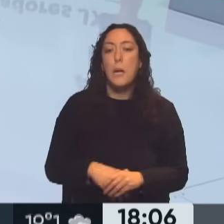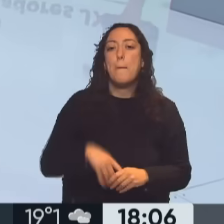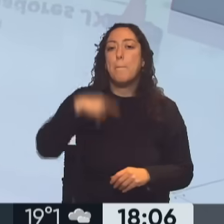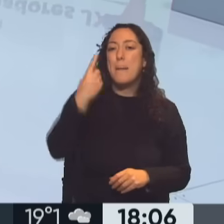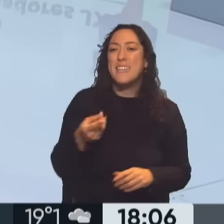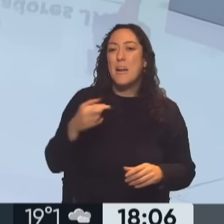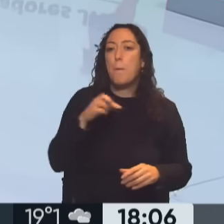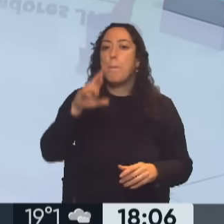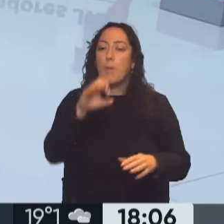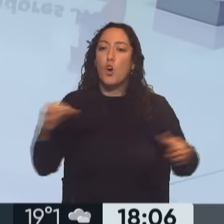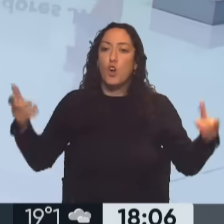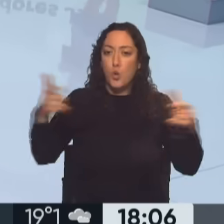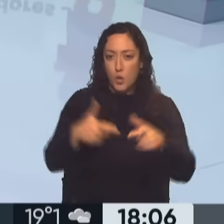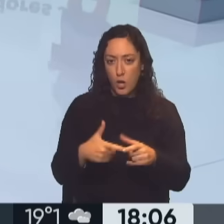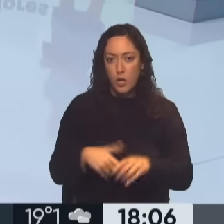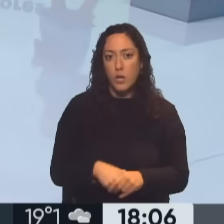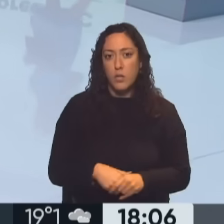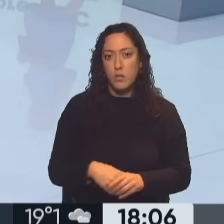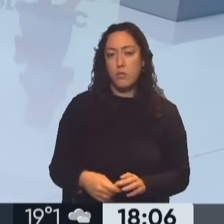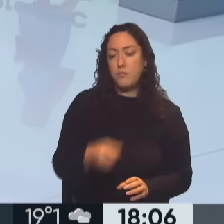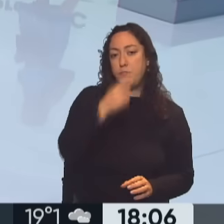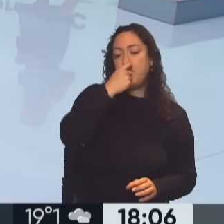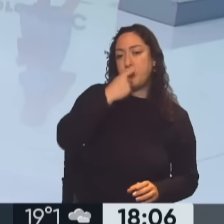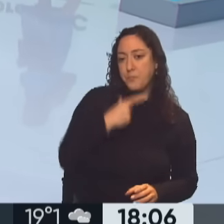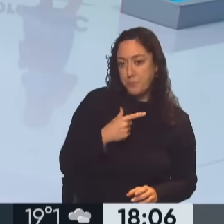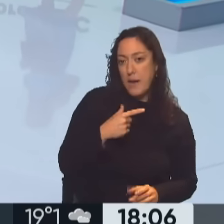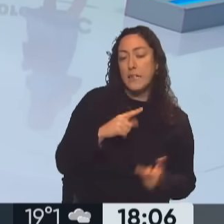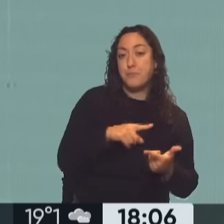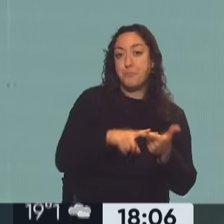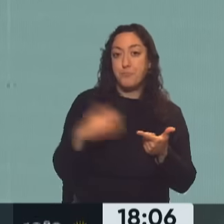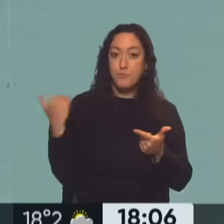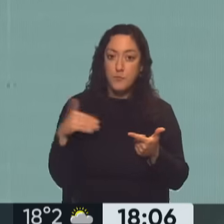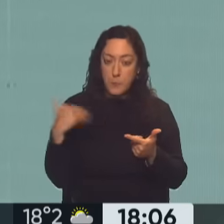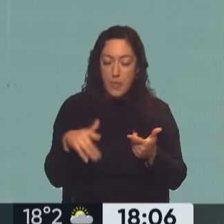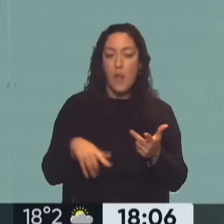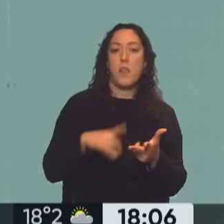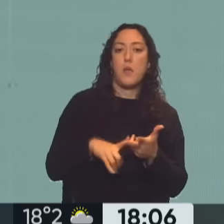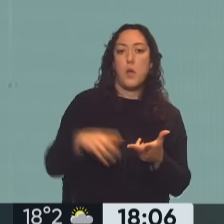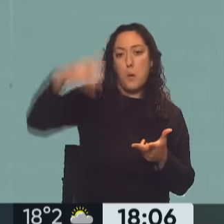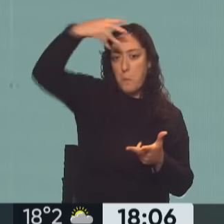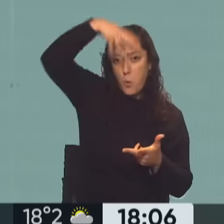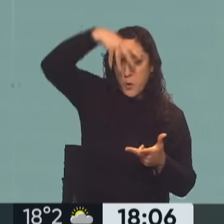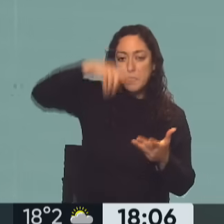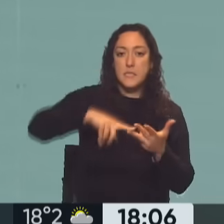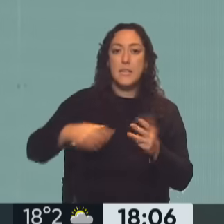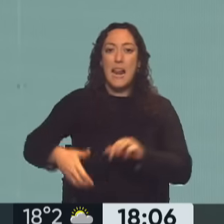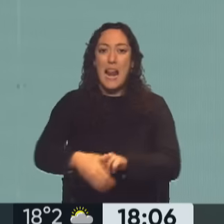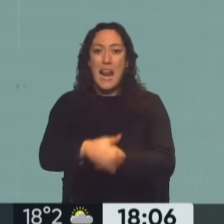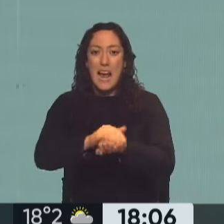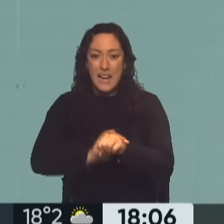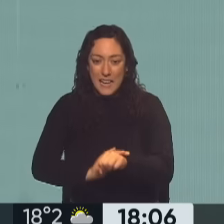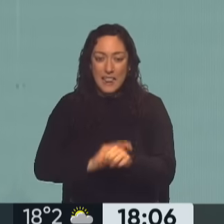el PRO. Imaginen esto, allí estará Mauricio Macri, allí estará María Eugenia Vidal, allí estará Patricia Bullrich, Horacio